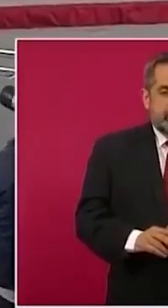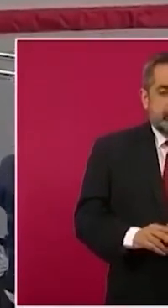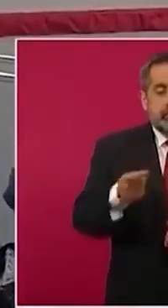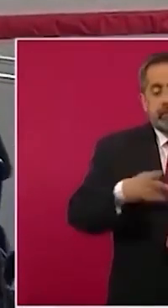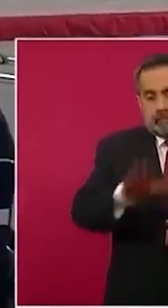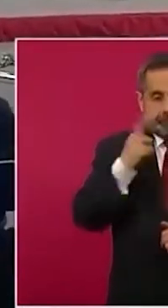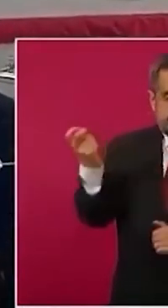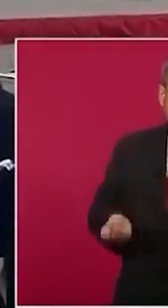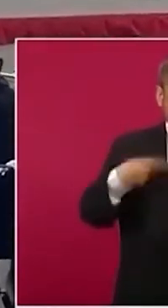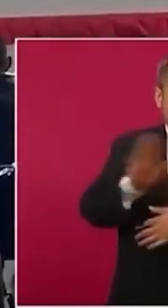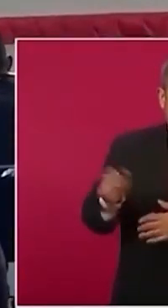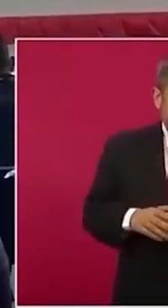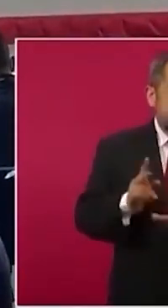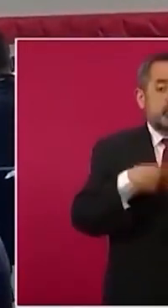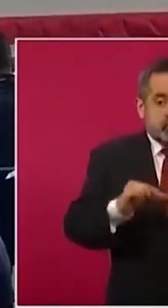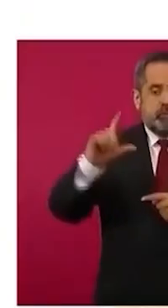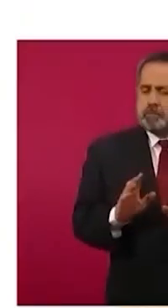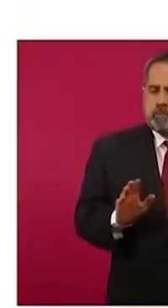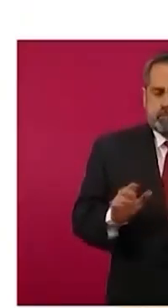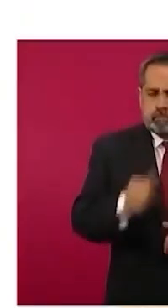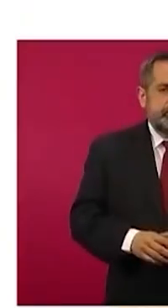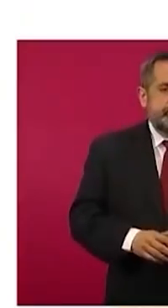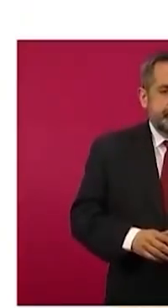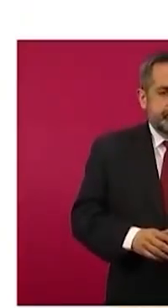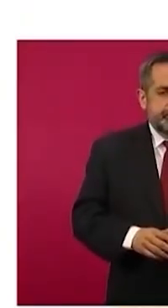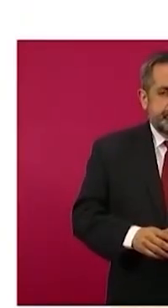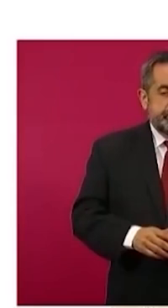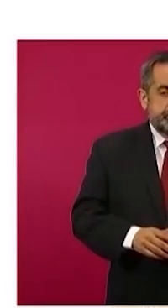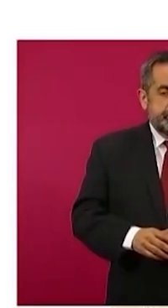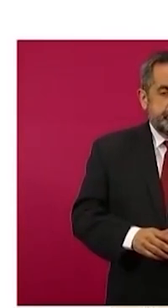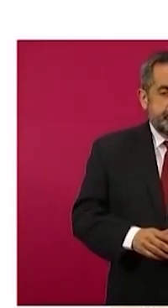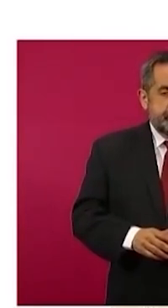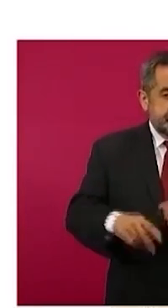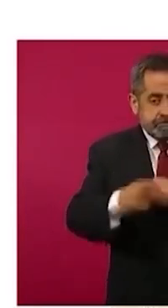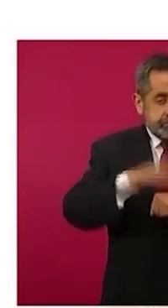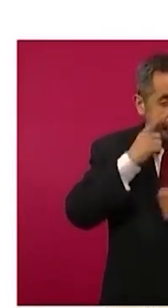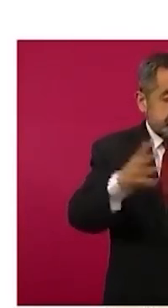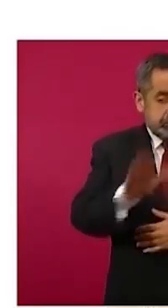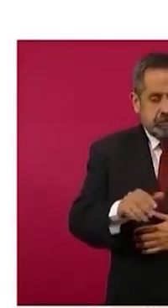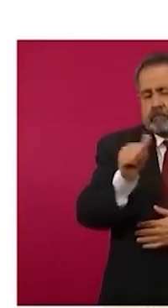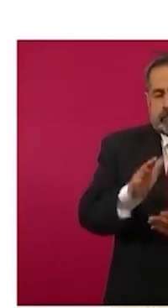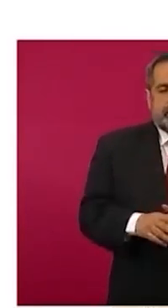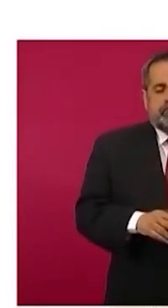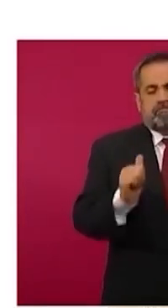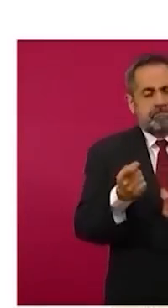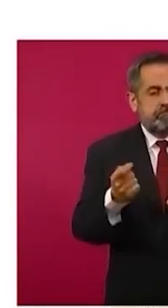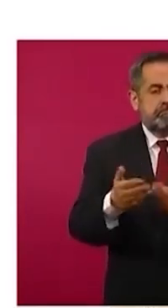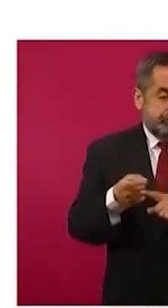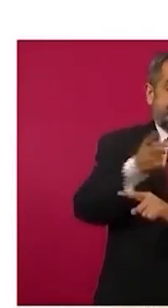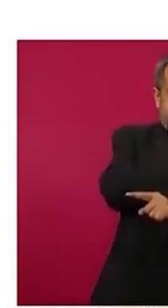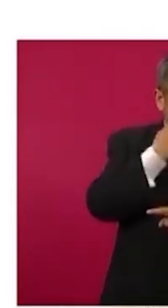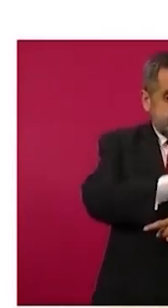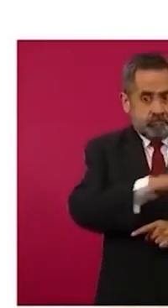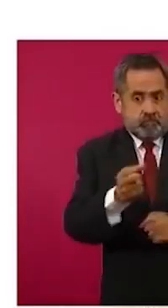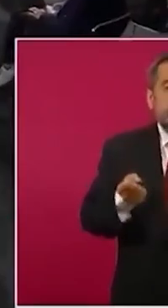el COVID, destacando principalmente que si sientes síntomas, no vayas a trabajar. Al cuestionar al presidente, que por qué hablaba como si fuera